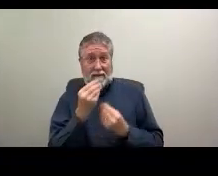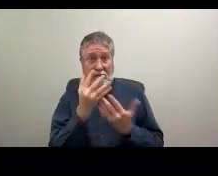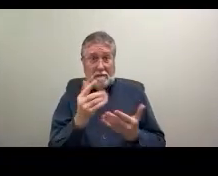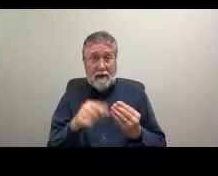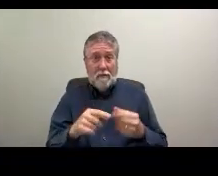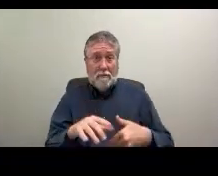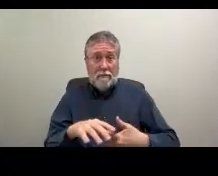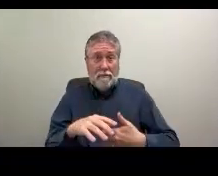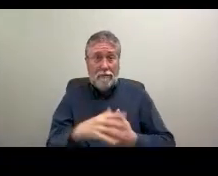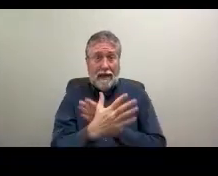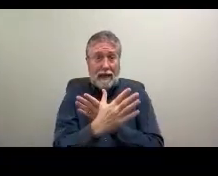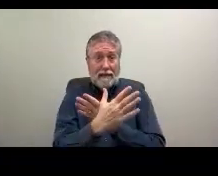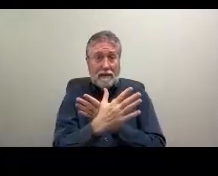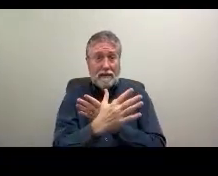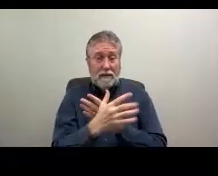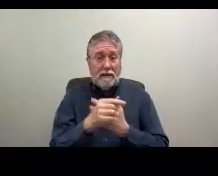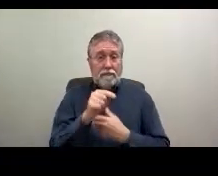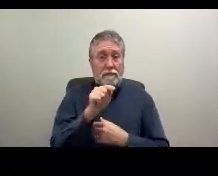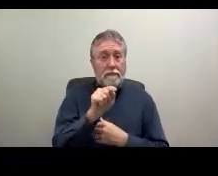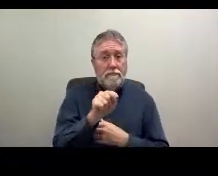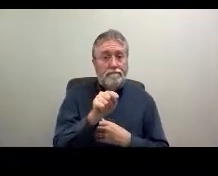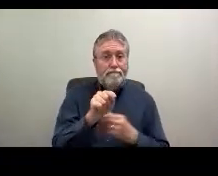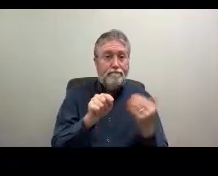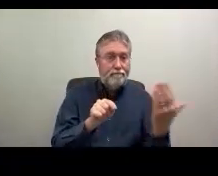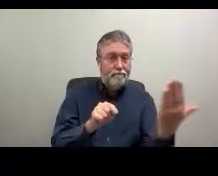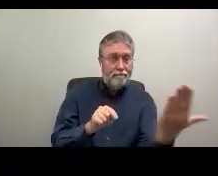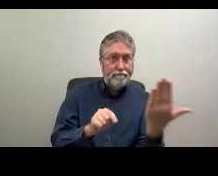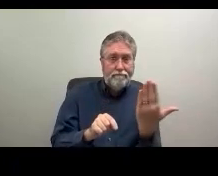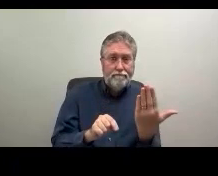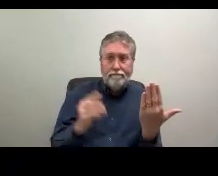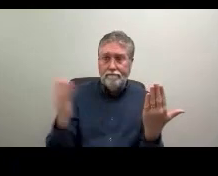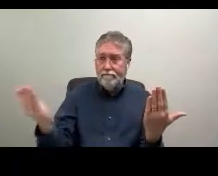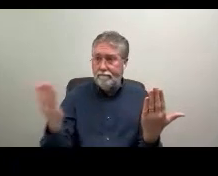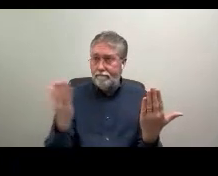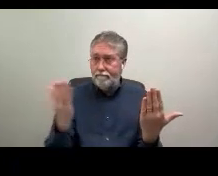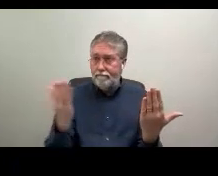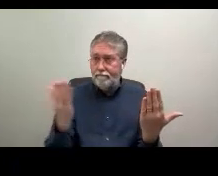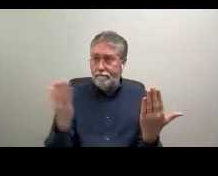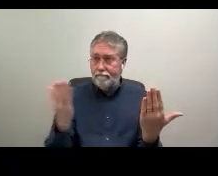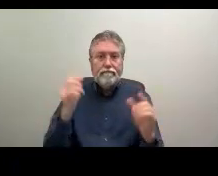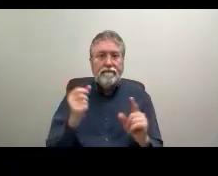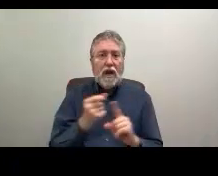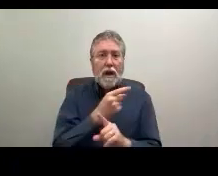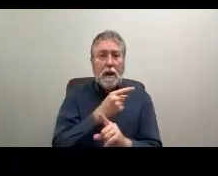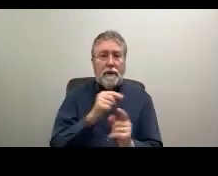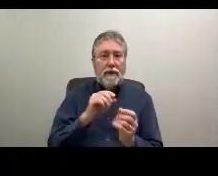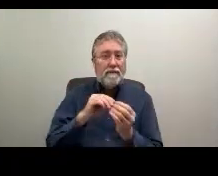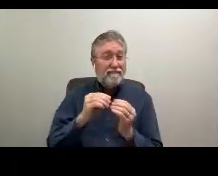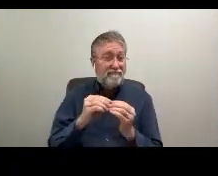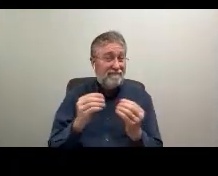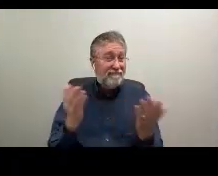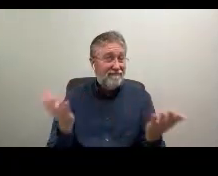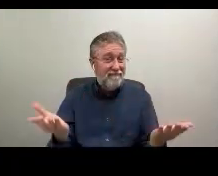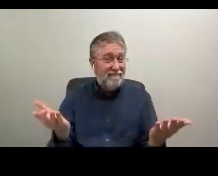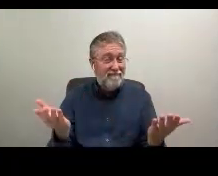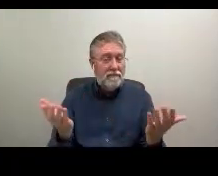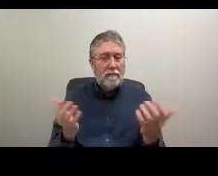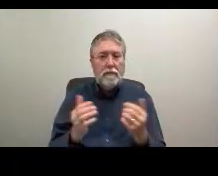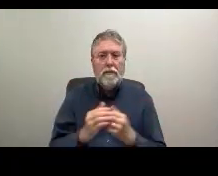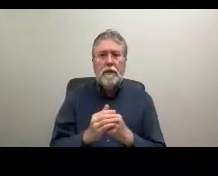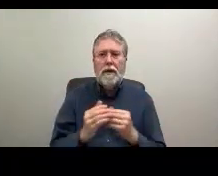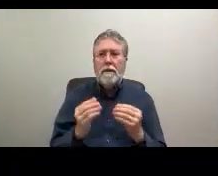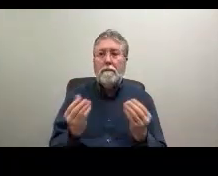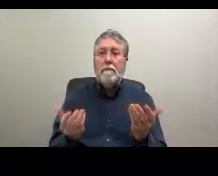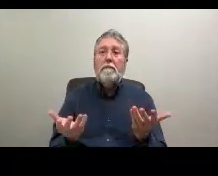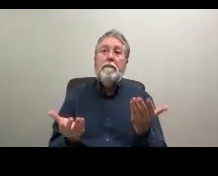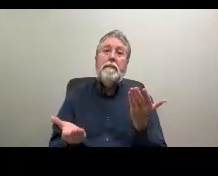podrían compararla con la puntuación de anomalía, a ver si es más brillante de lo habitual o más oscuro de lo habitual.